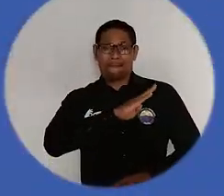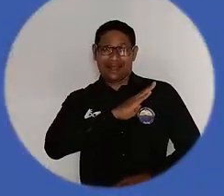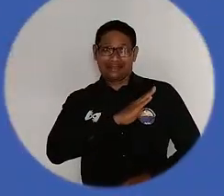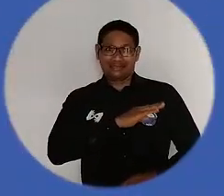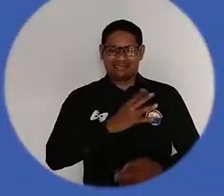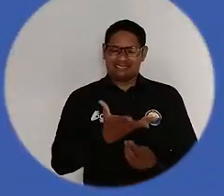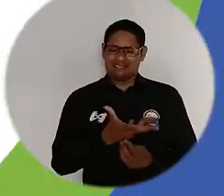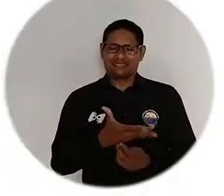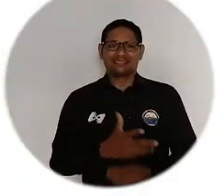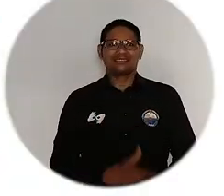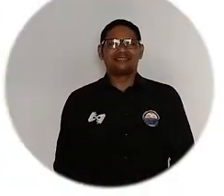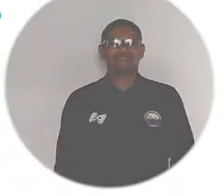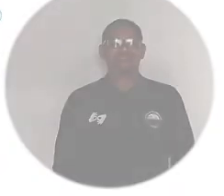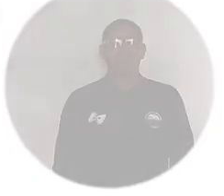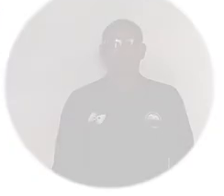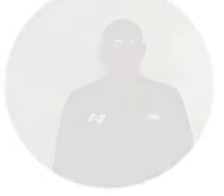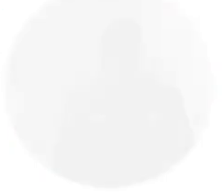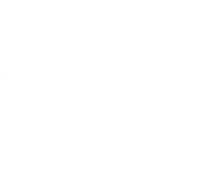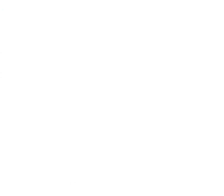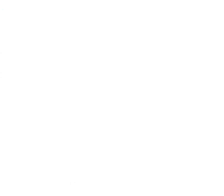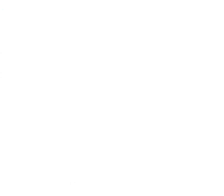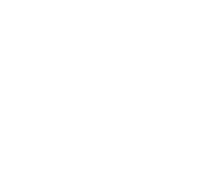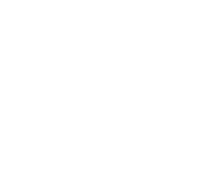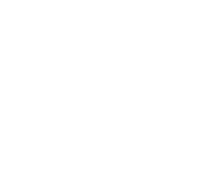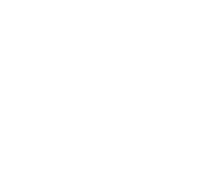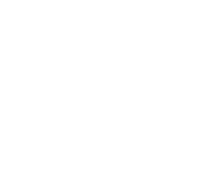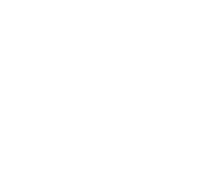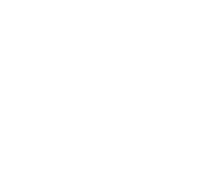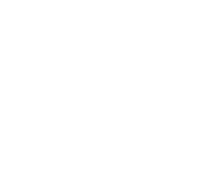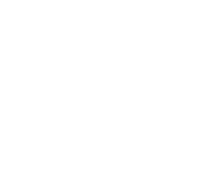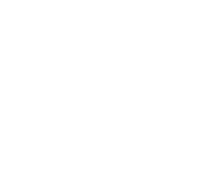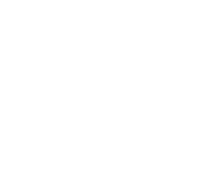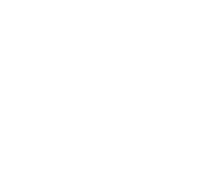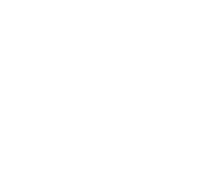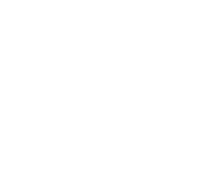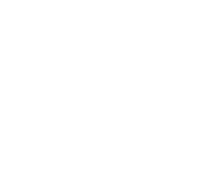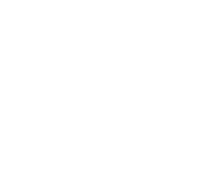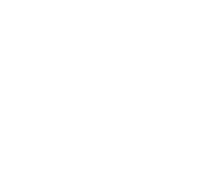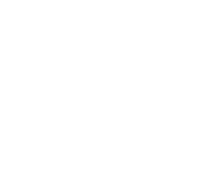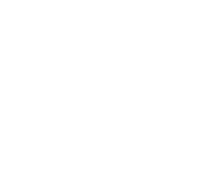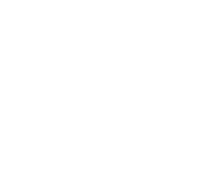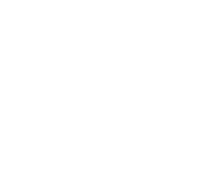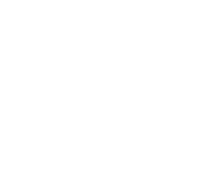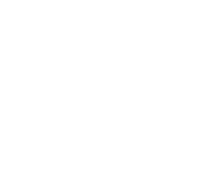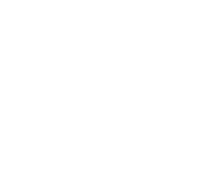universidad del magdalena aún más incluyente e innovadora